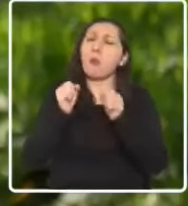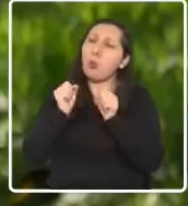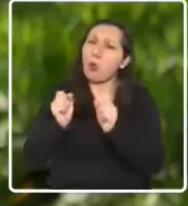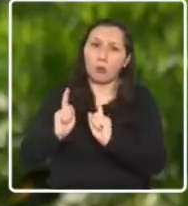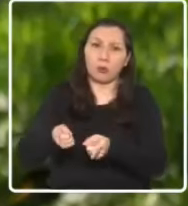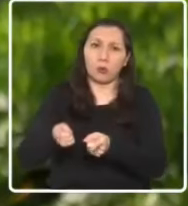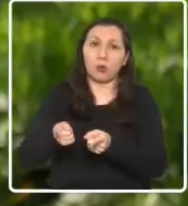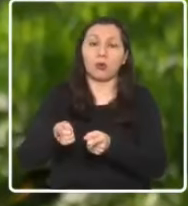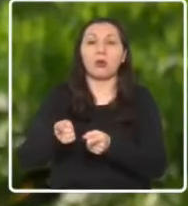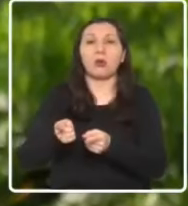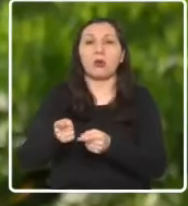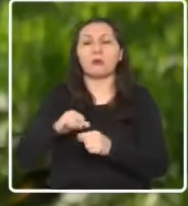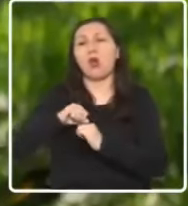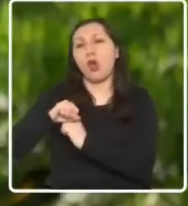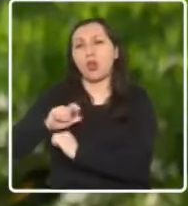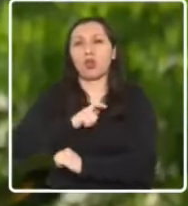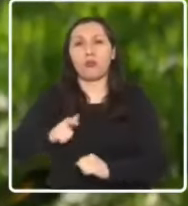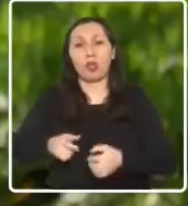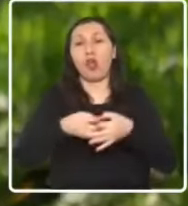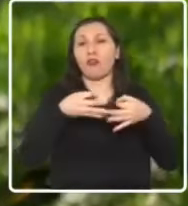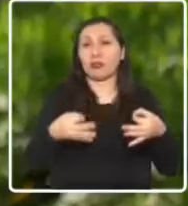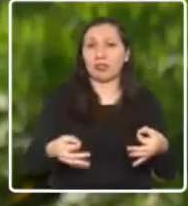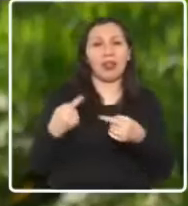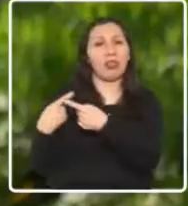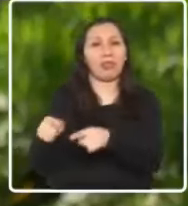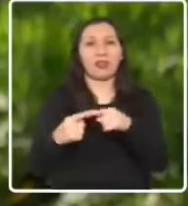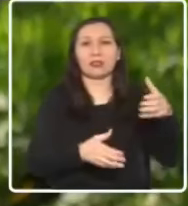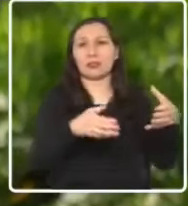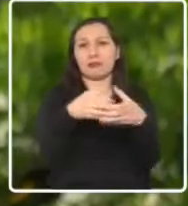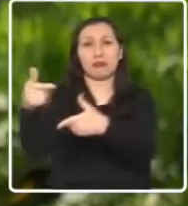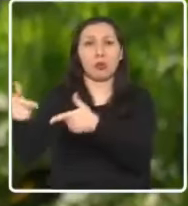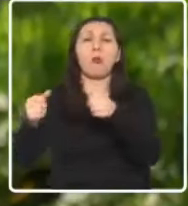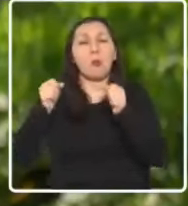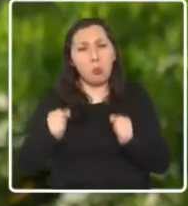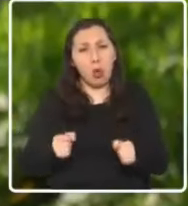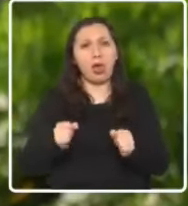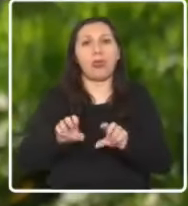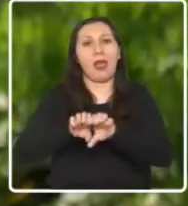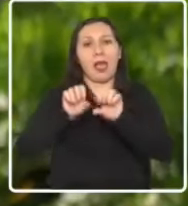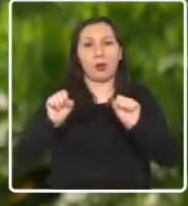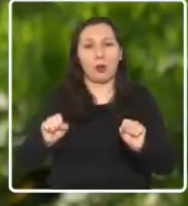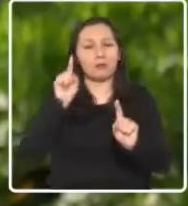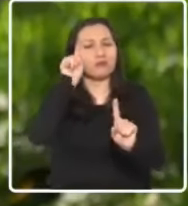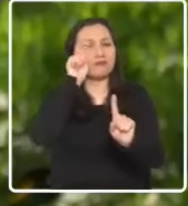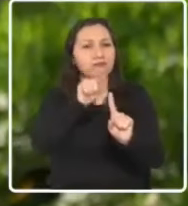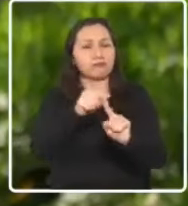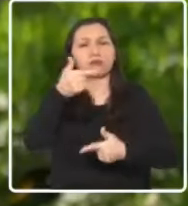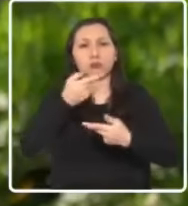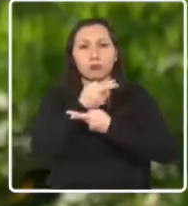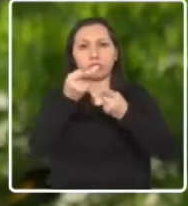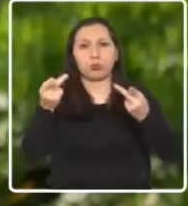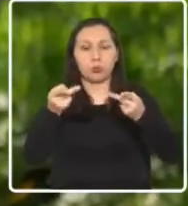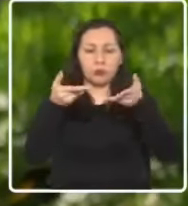posible, oposición, oficialismo, las diferentes fuerzas políticas, ponerse de acuerdo en pos de políticas públicas